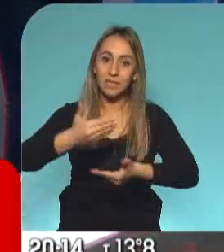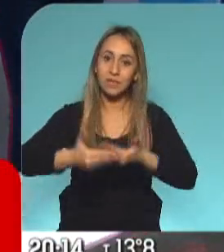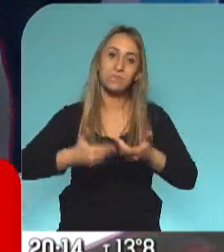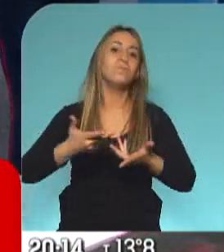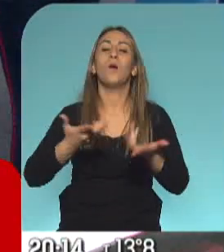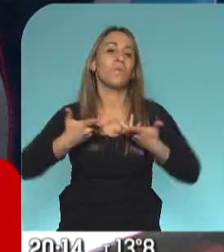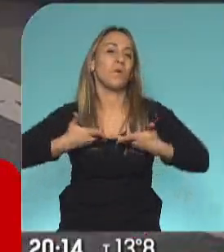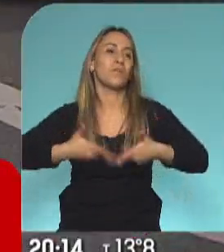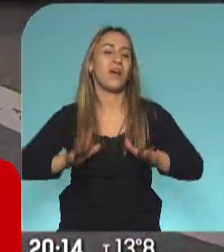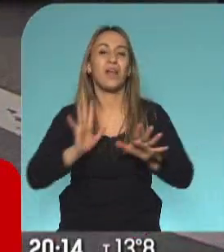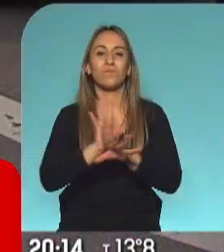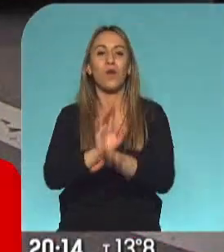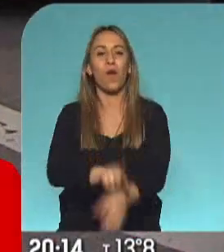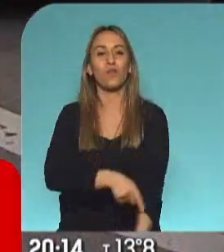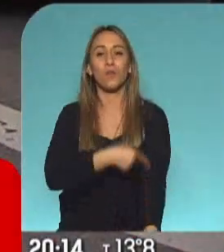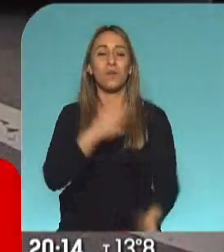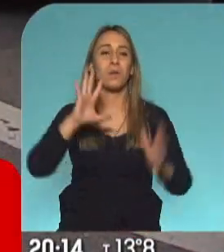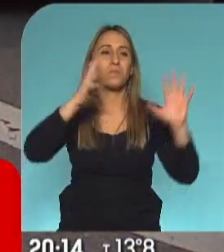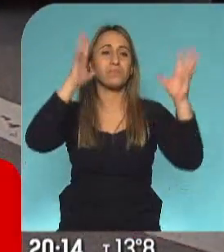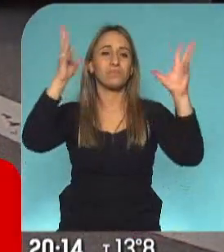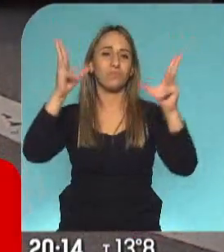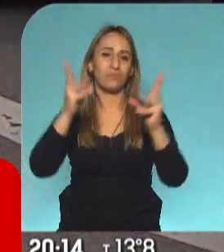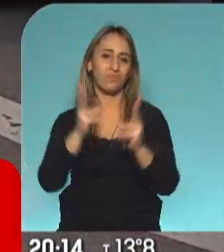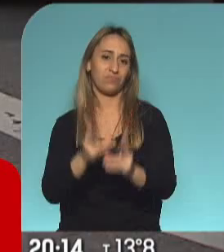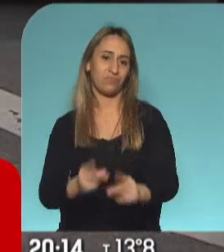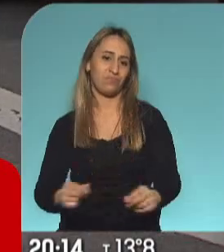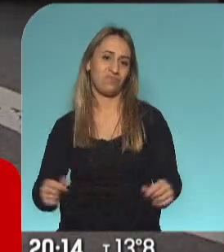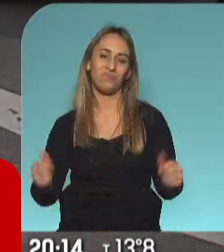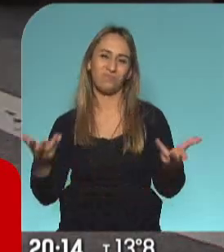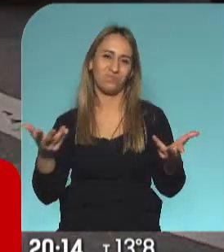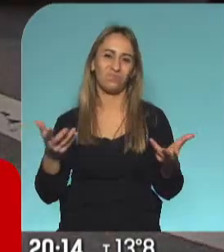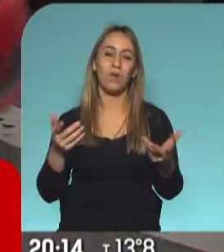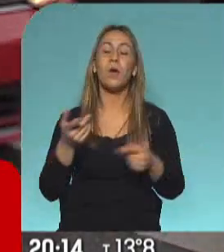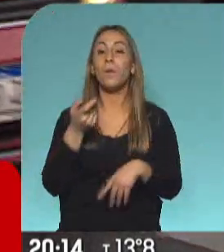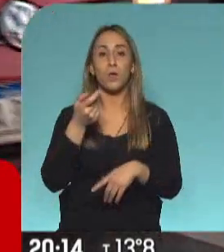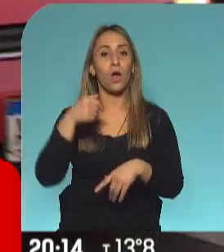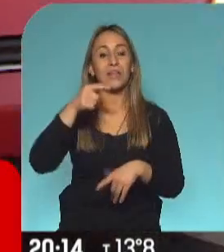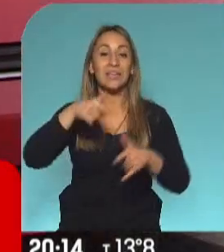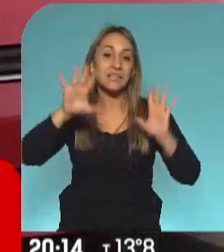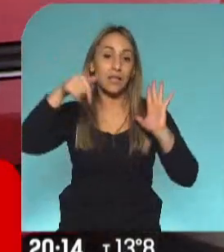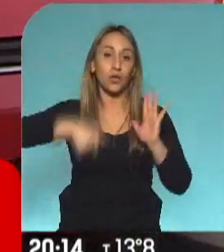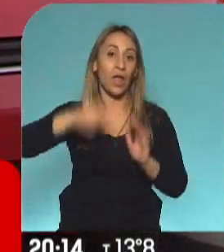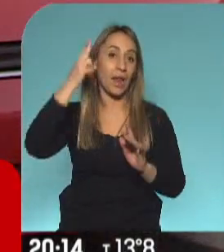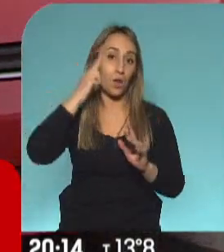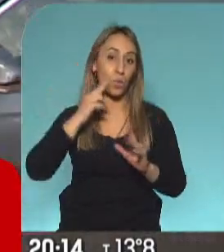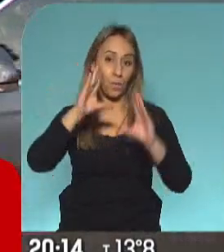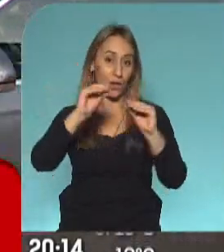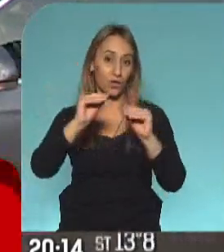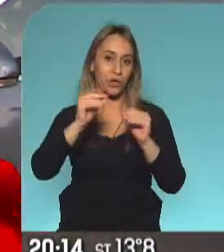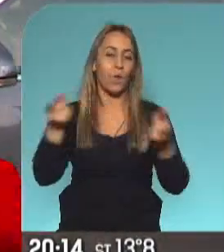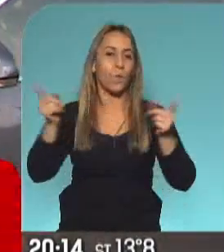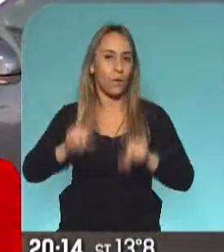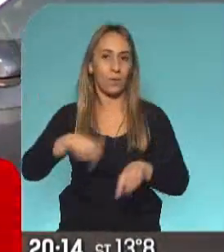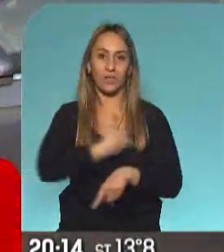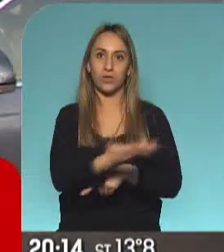se naturalicen, caigamos en la costumbre, y ese aplauso masivo ya pasó a ser más escaso. Pero a las 9 de la noche quizás volvamos a escuchar a la sociedad